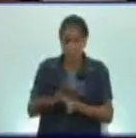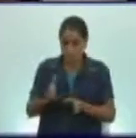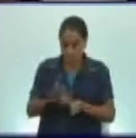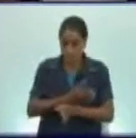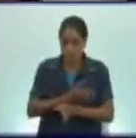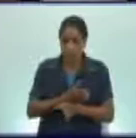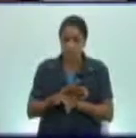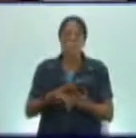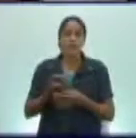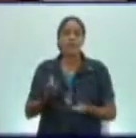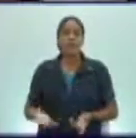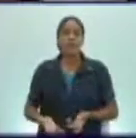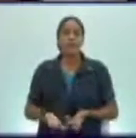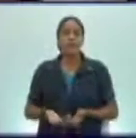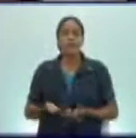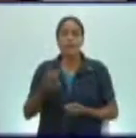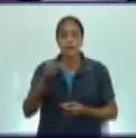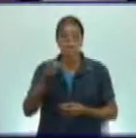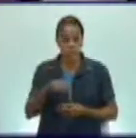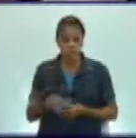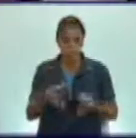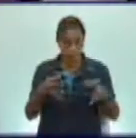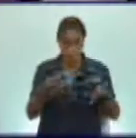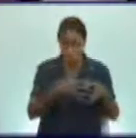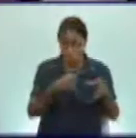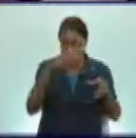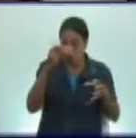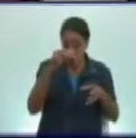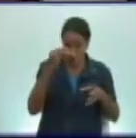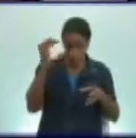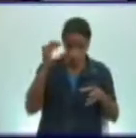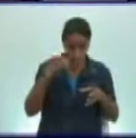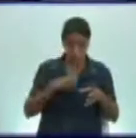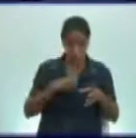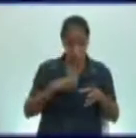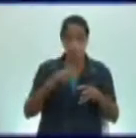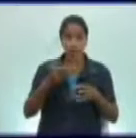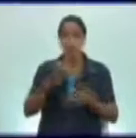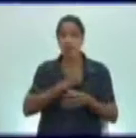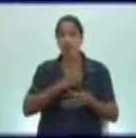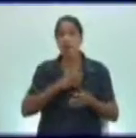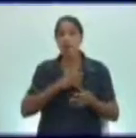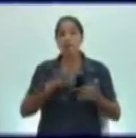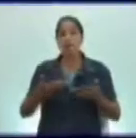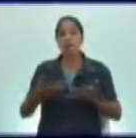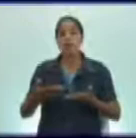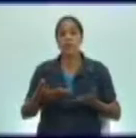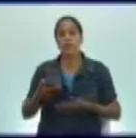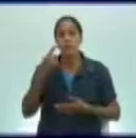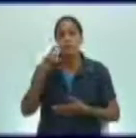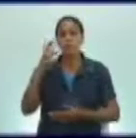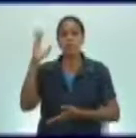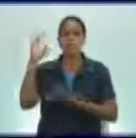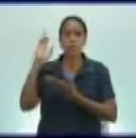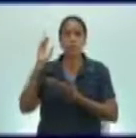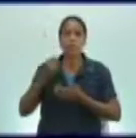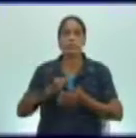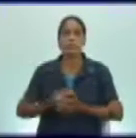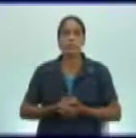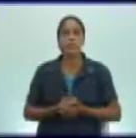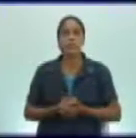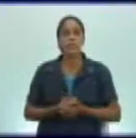importante presente en este grupo. Por tanto, quisiera compartir con ustedes la importancia de la segmentación.